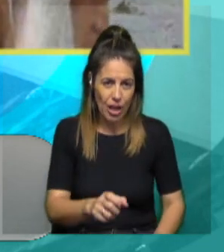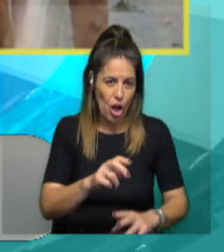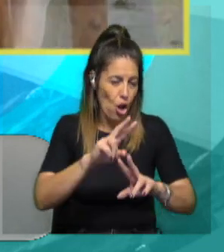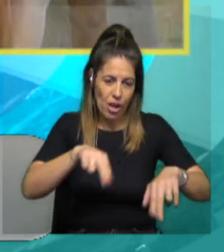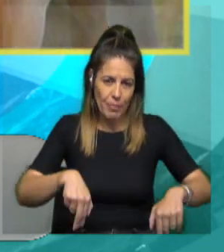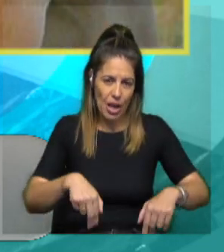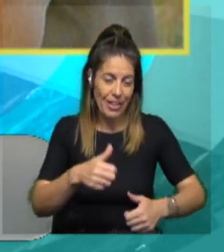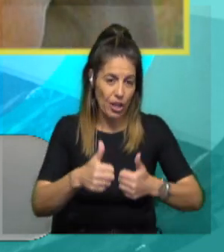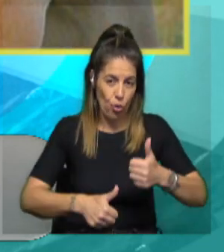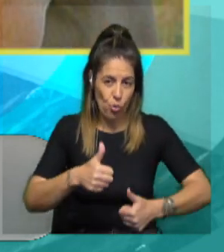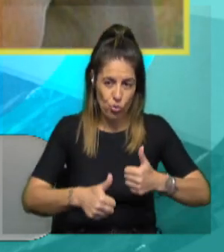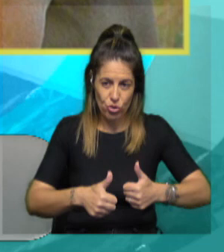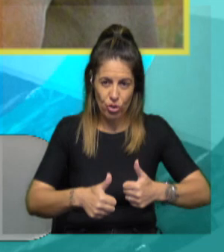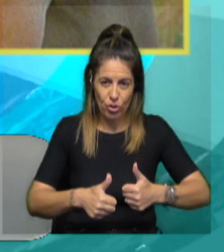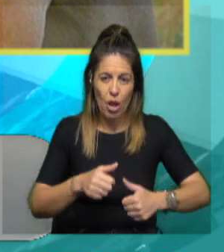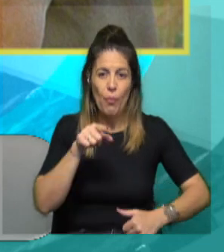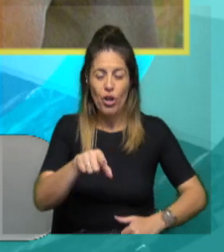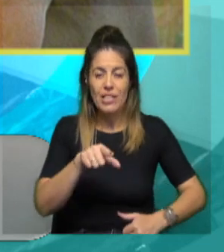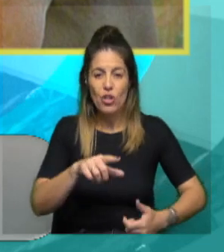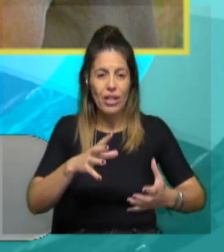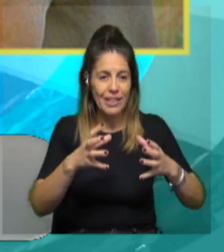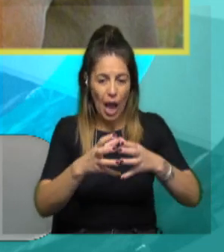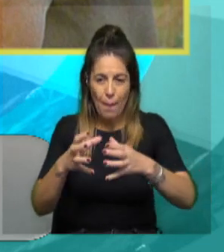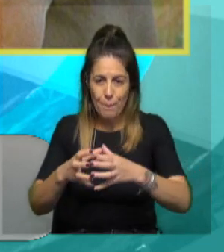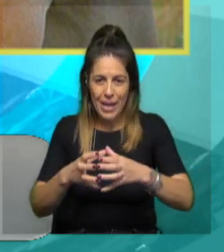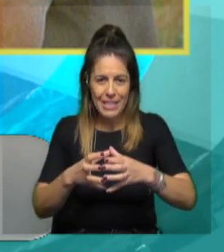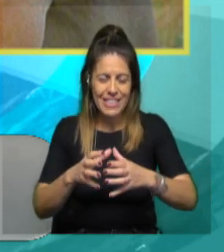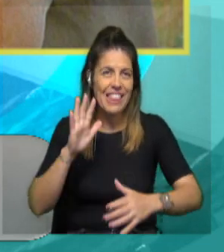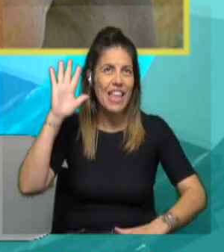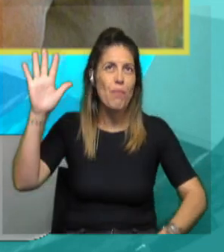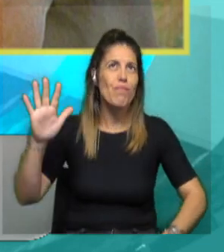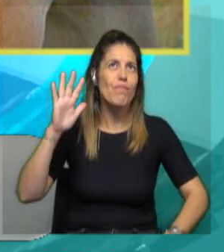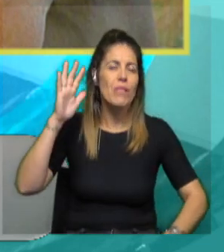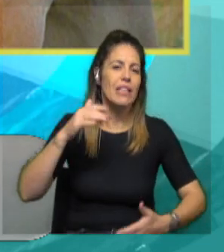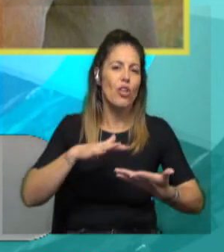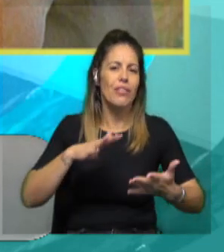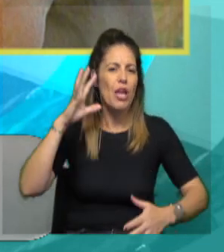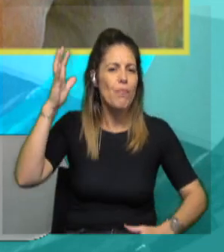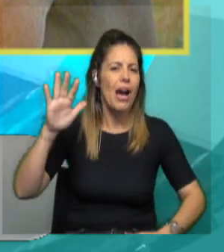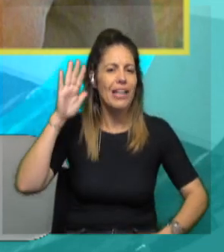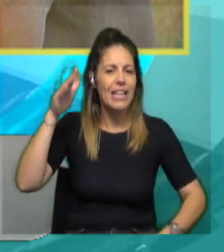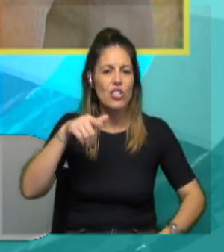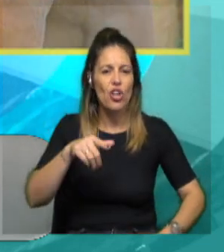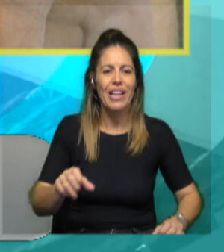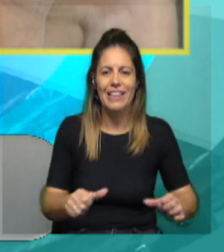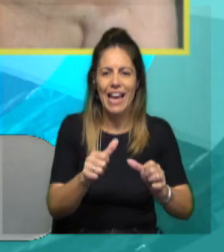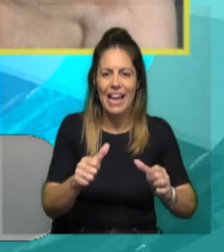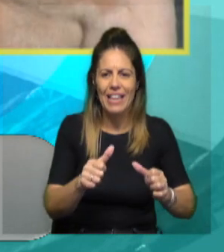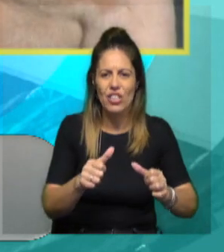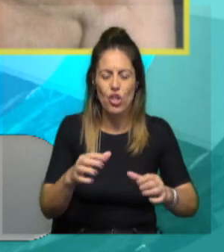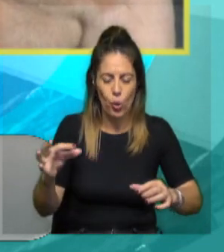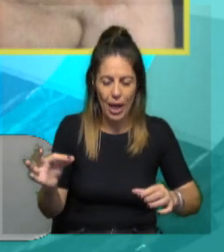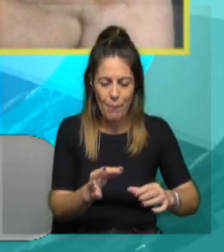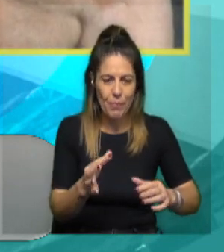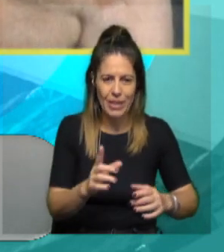eliminaban del concurso. Por lo tanto, esta especie de imaginación de que están hechos con una pipeta, nosotros no... Por